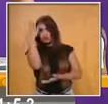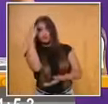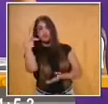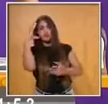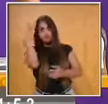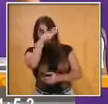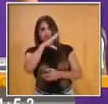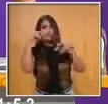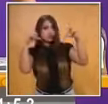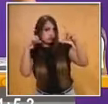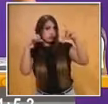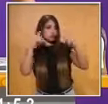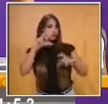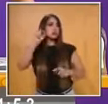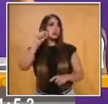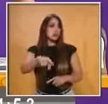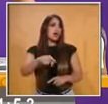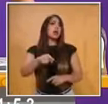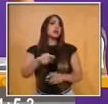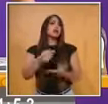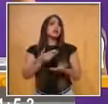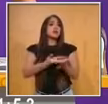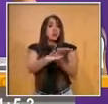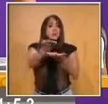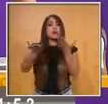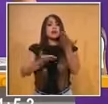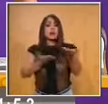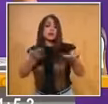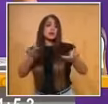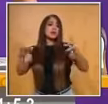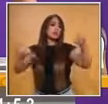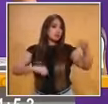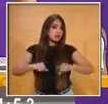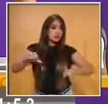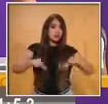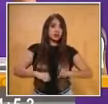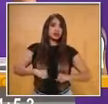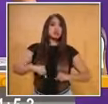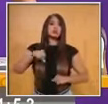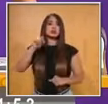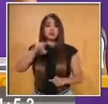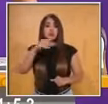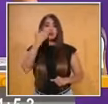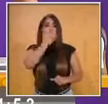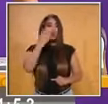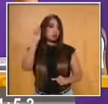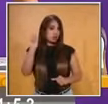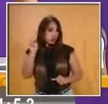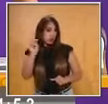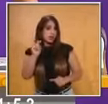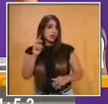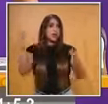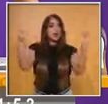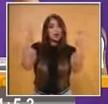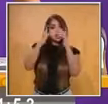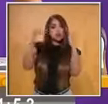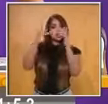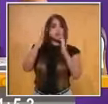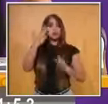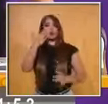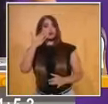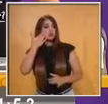Recuerda compartir las actividades por medio del hashtag Escuela TV o en las redes sociales, ya sea de